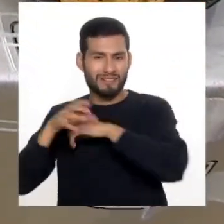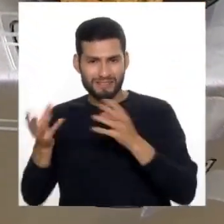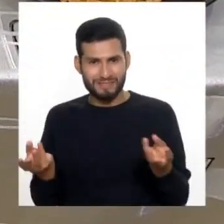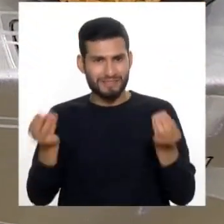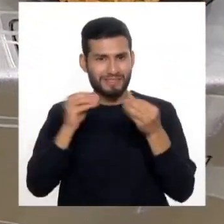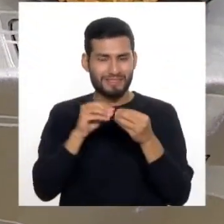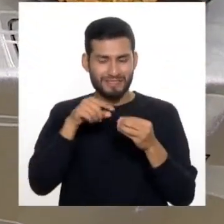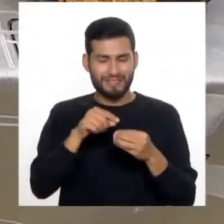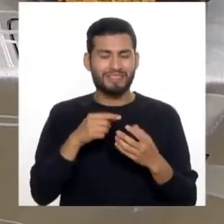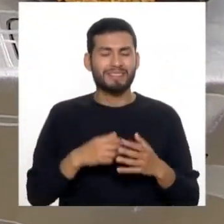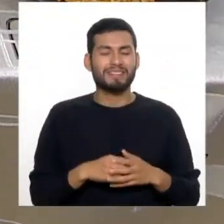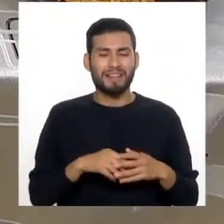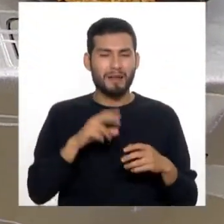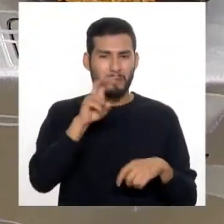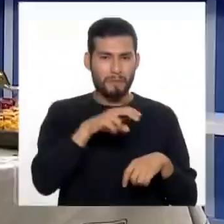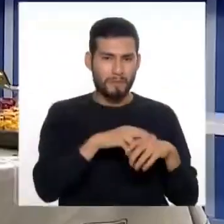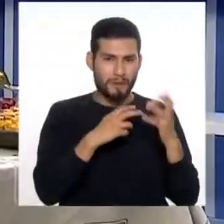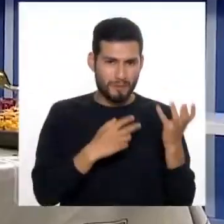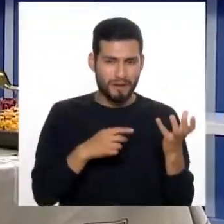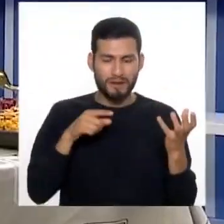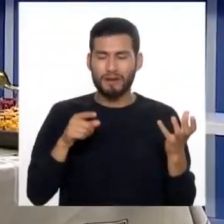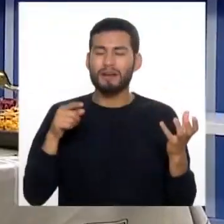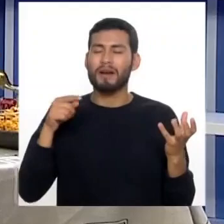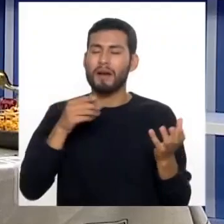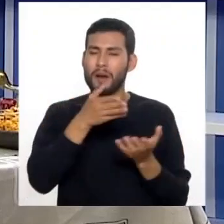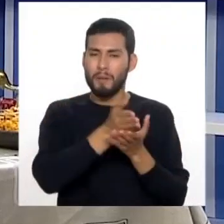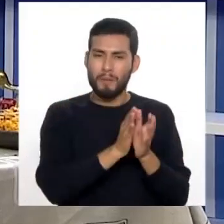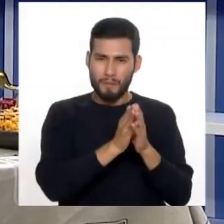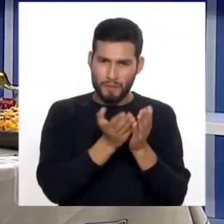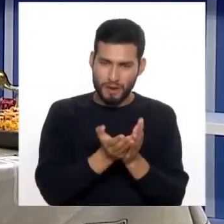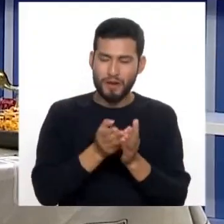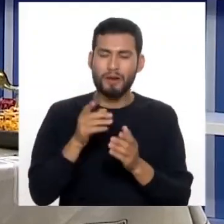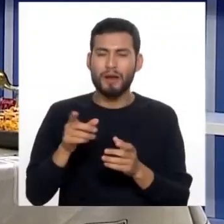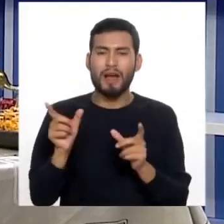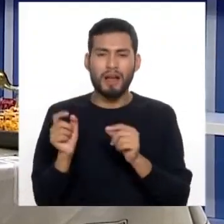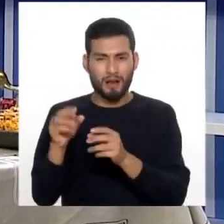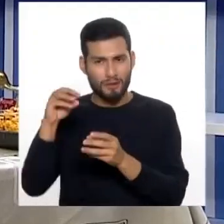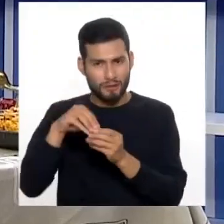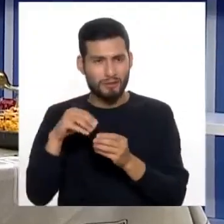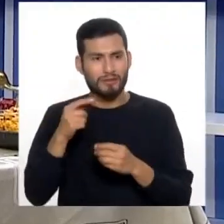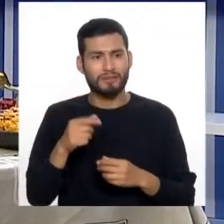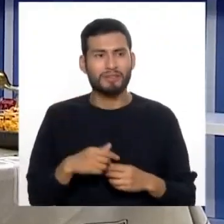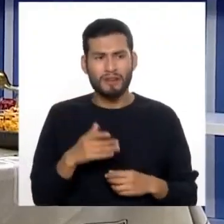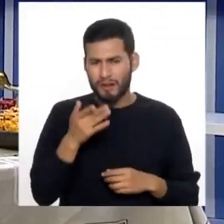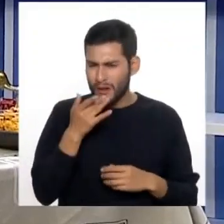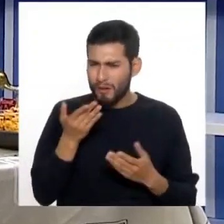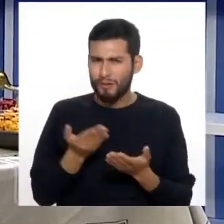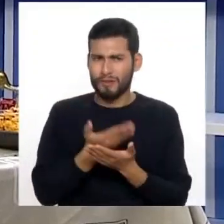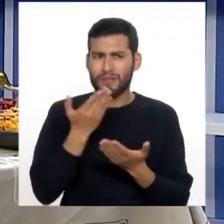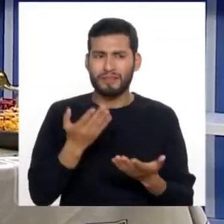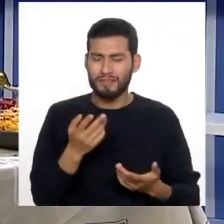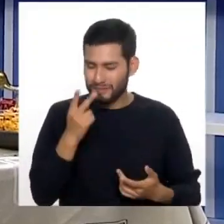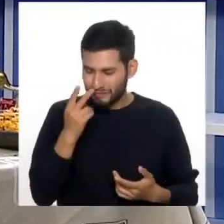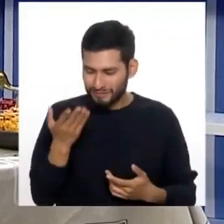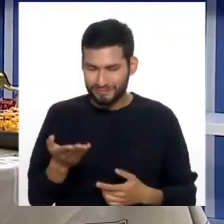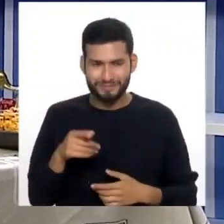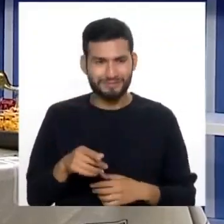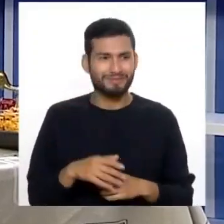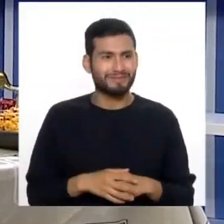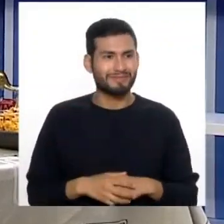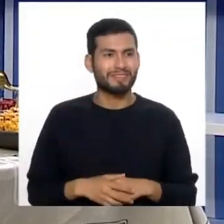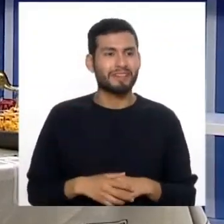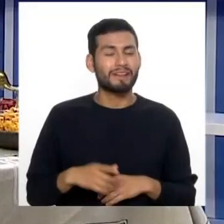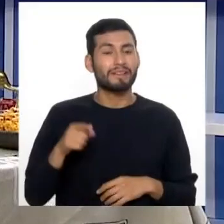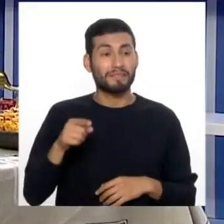plato. Uh-huh. La palta, la pulpa de cangrejo. Pero la frescura, o sea, el pescado el se pescado. Ve, se ve